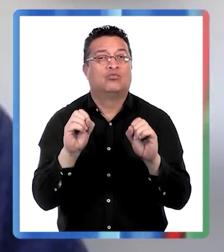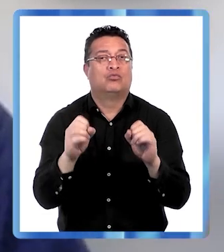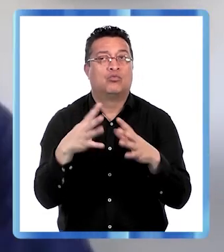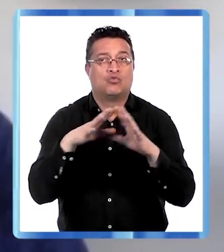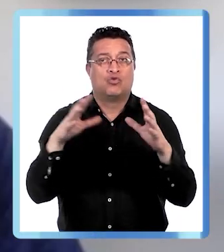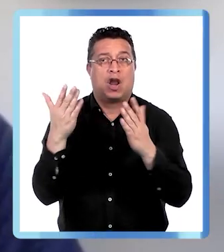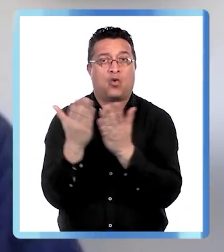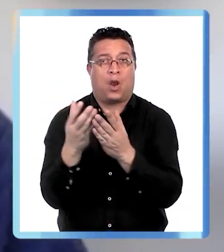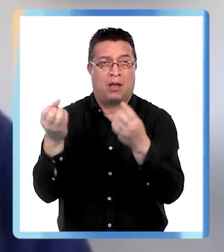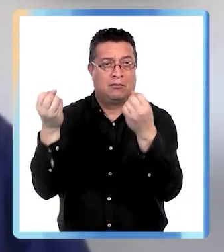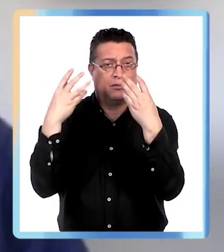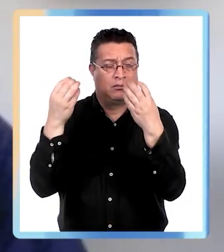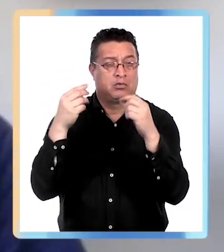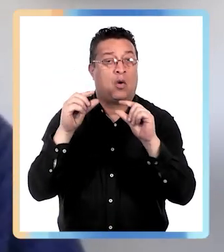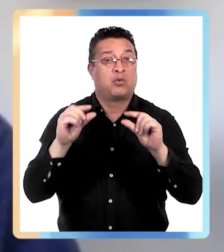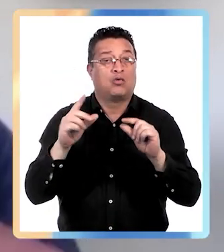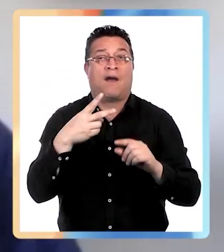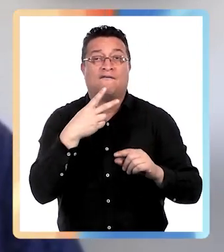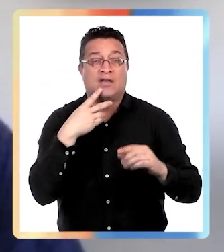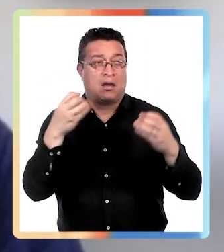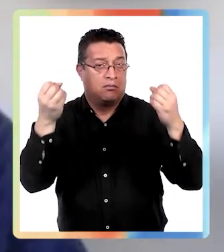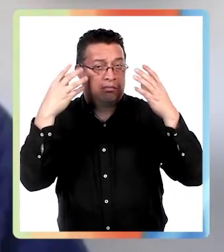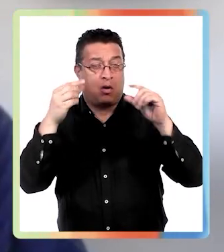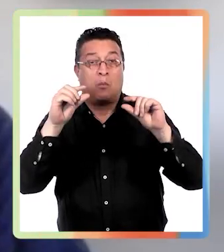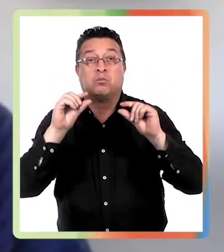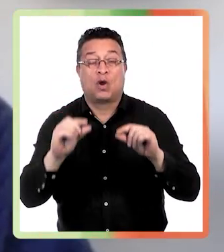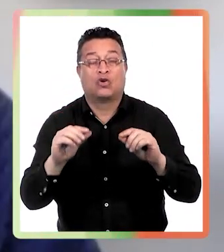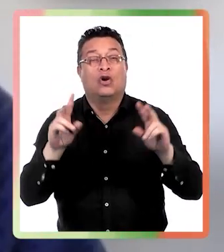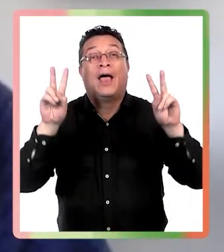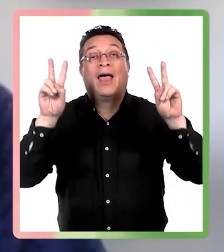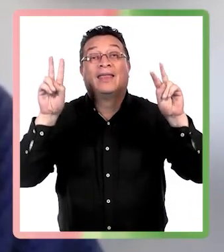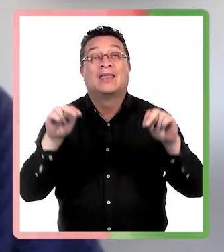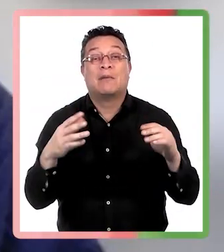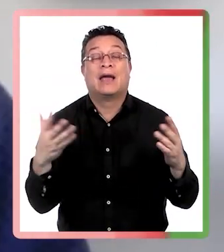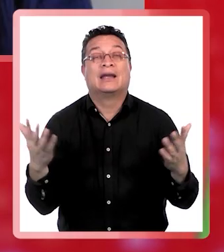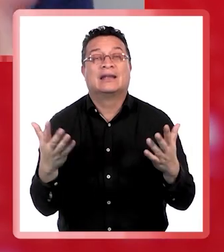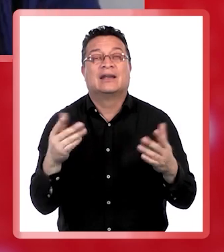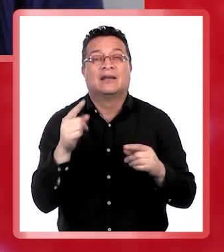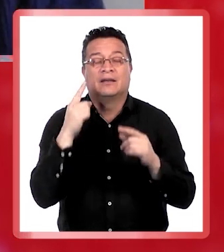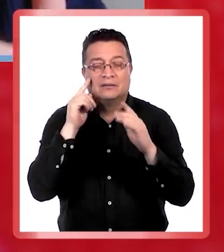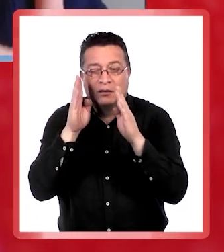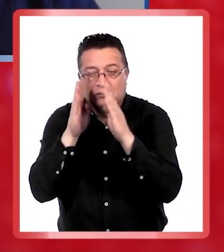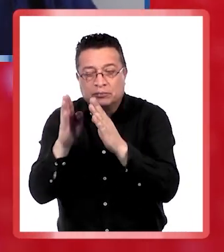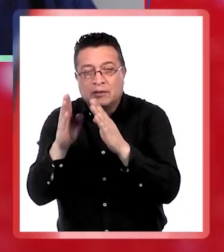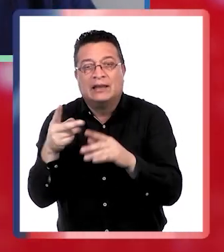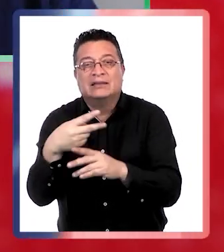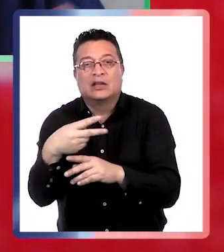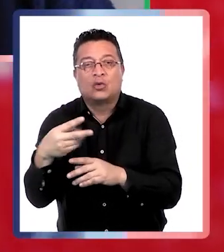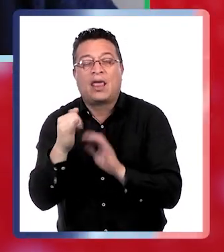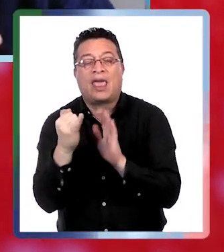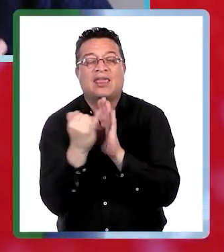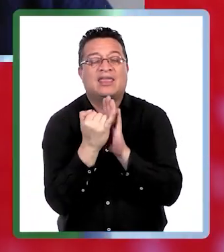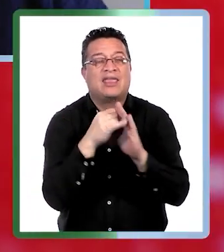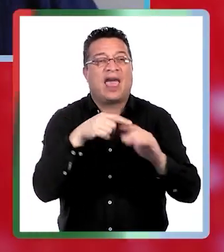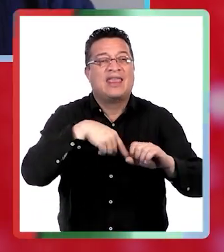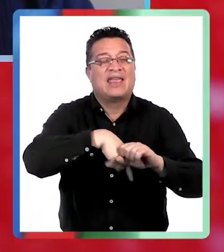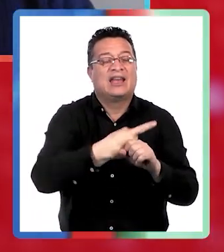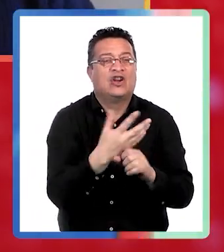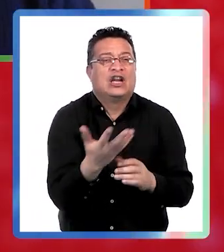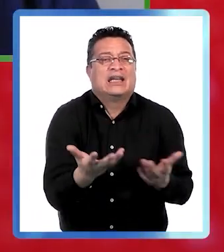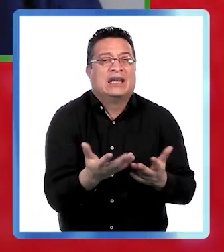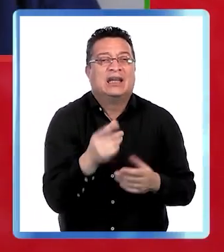nos enseñaron muchas cosas en el colegio o en la vida, ¿no? Sobre todo relacionado a qué es la orientación sexual, qué es la identidad